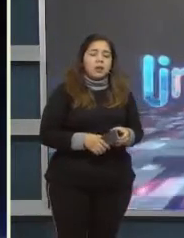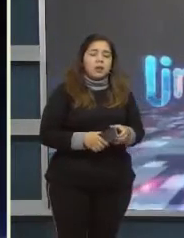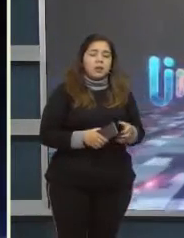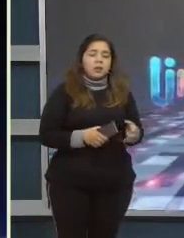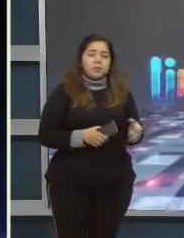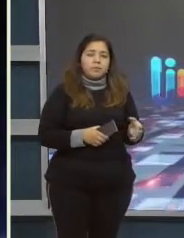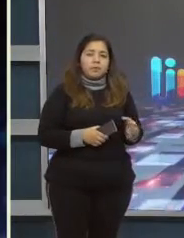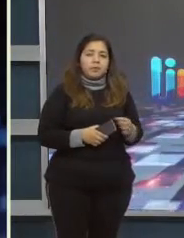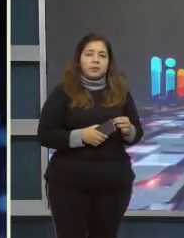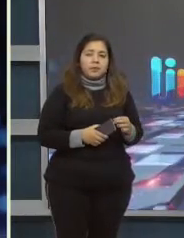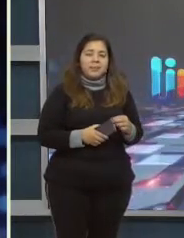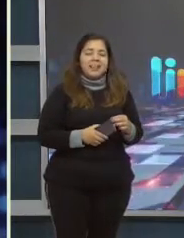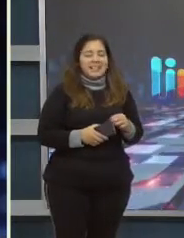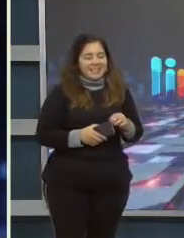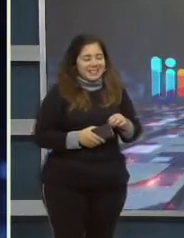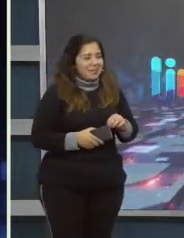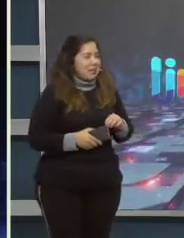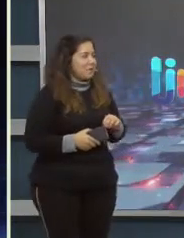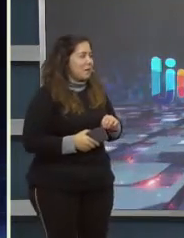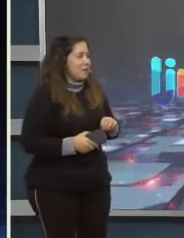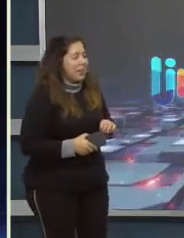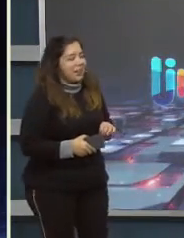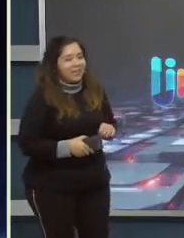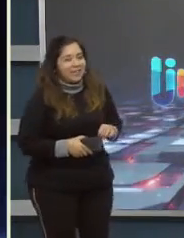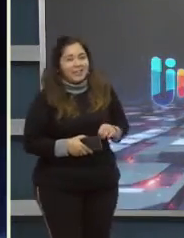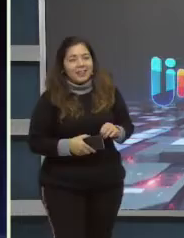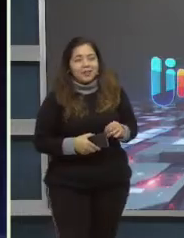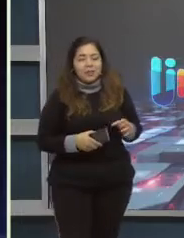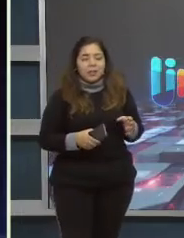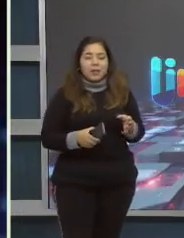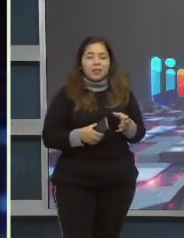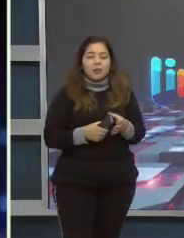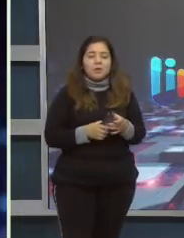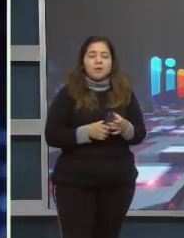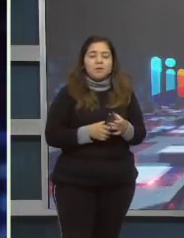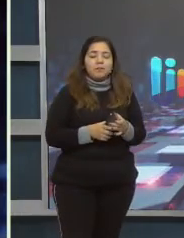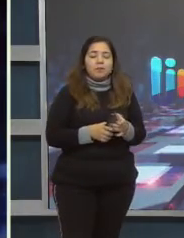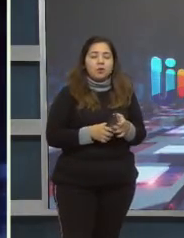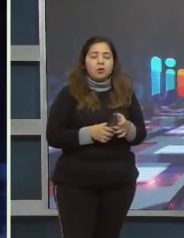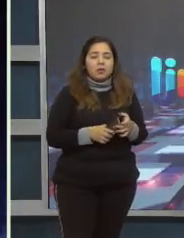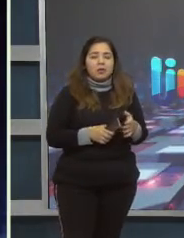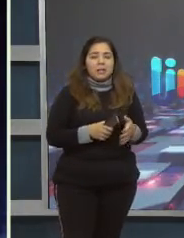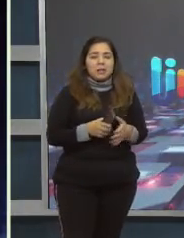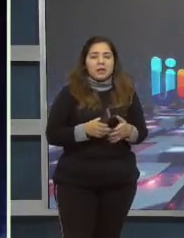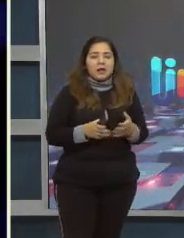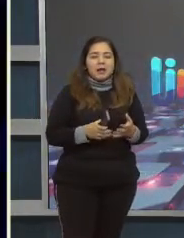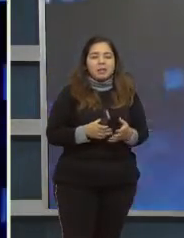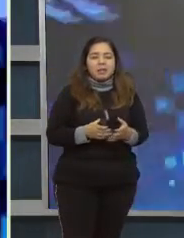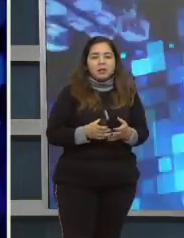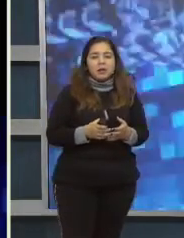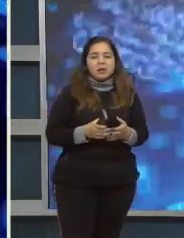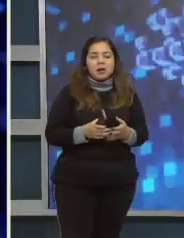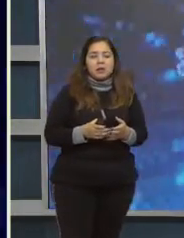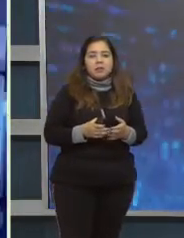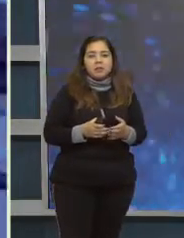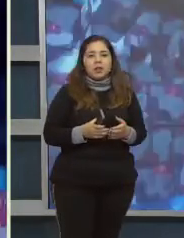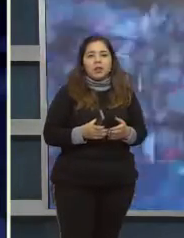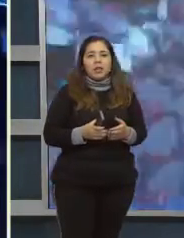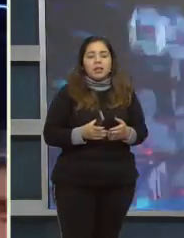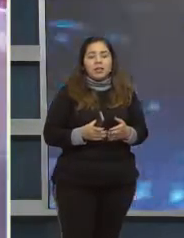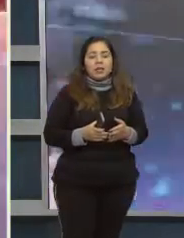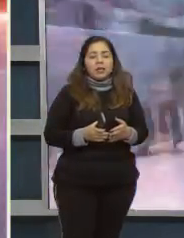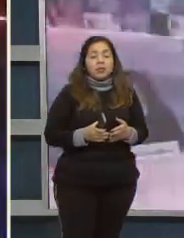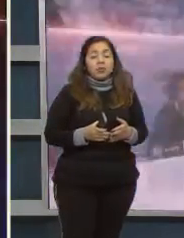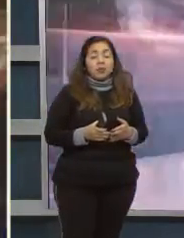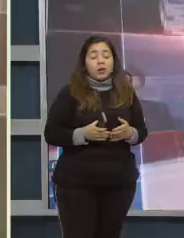Mónica. Perdón el ruido. Sí, sí, no hay problema. Mónica, ¿y cómo se planea también trabajar? Sabemos